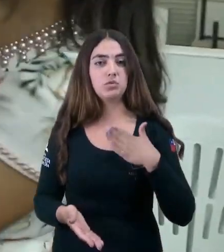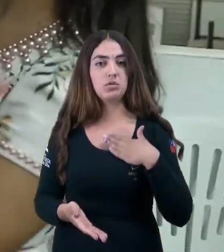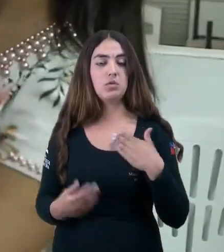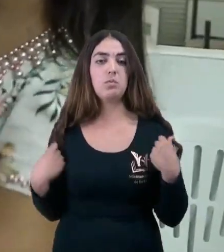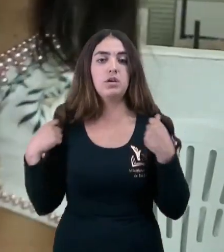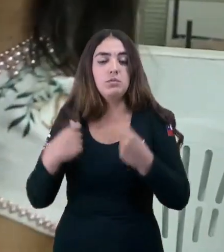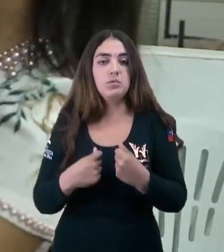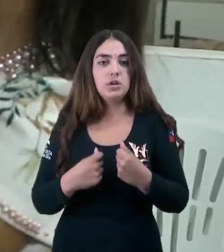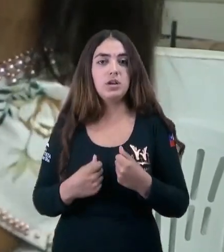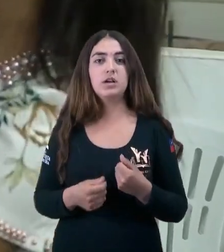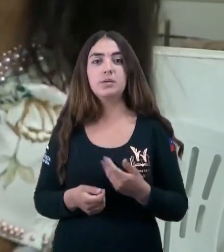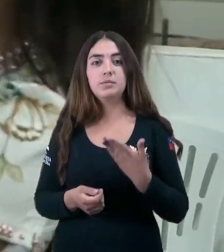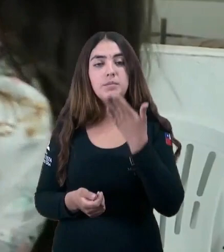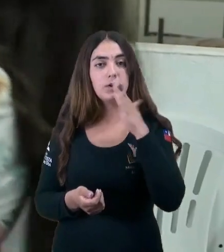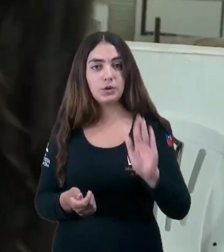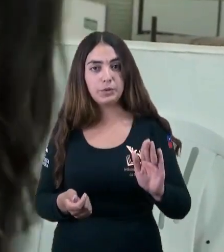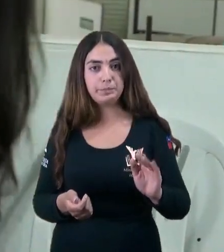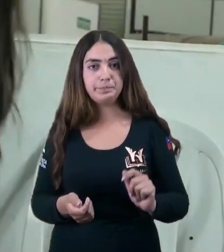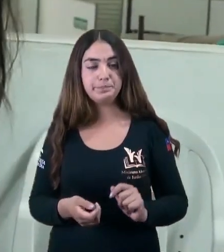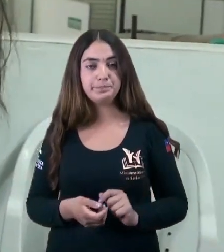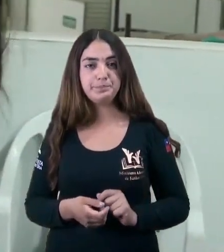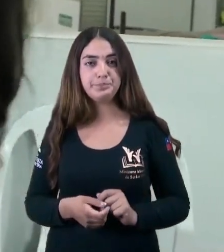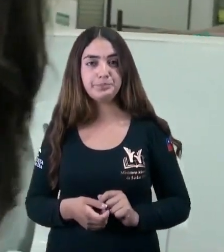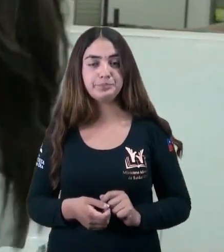agregarle un mayor valor comercial a nuestras confecciones.